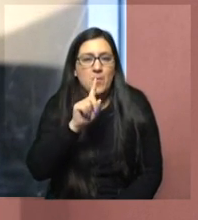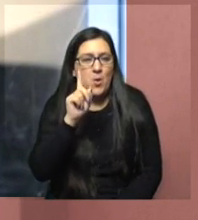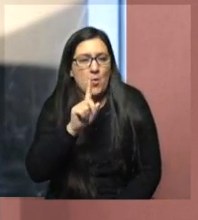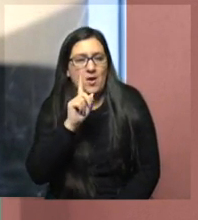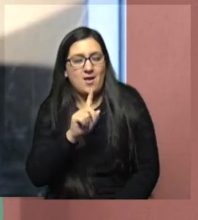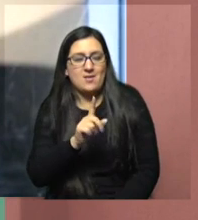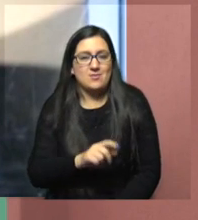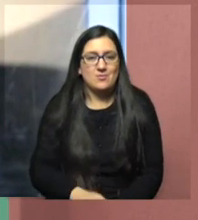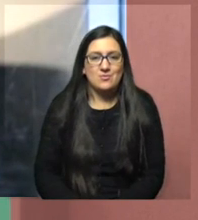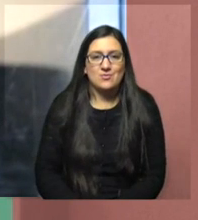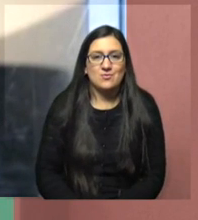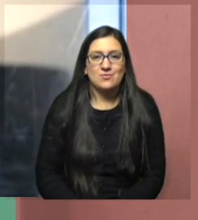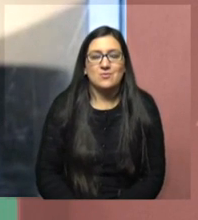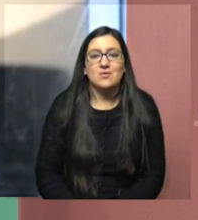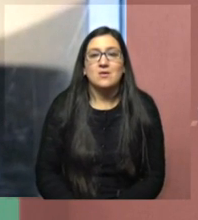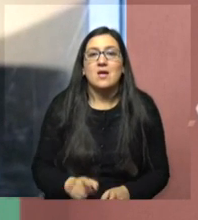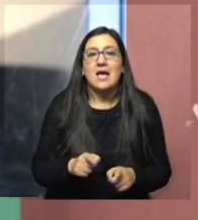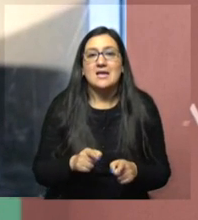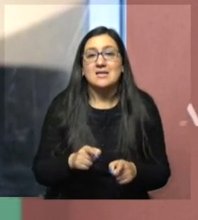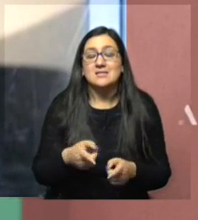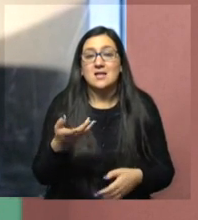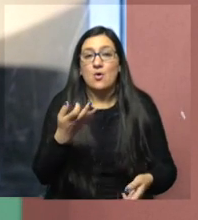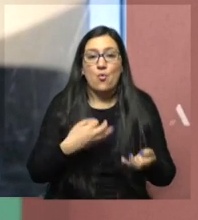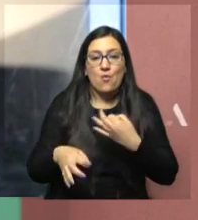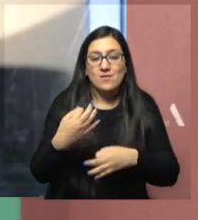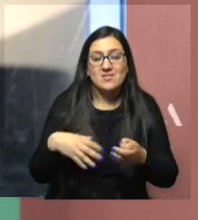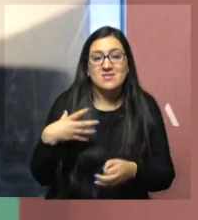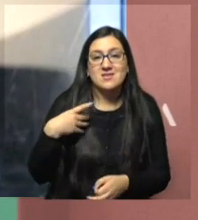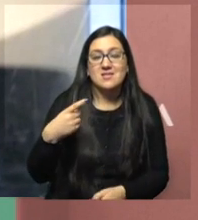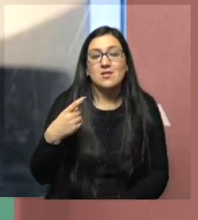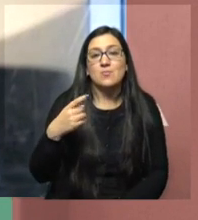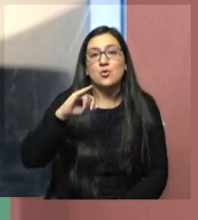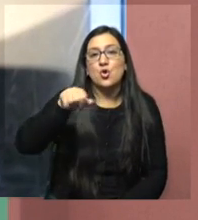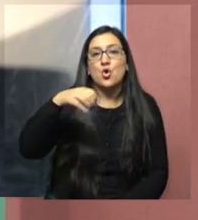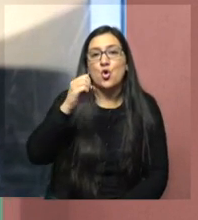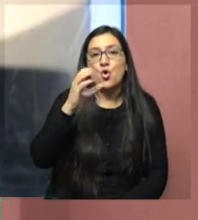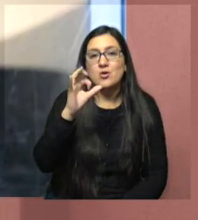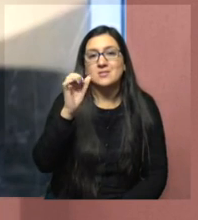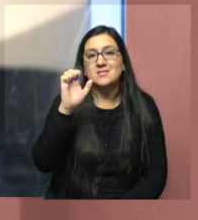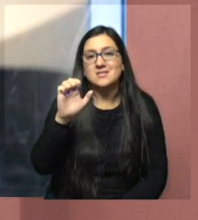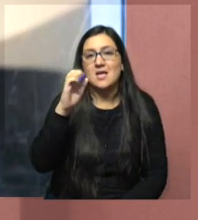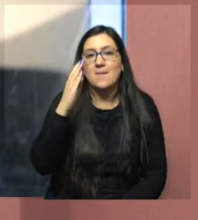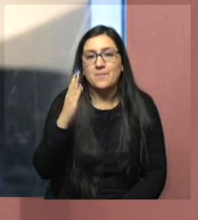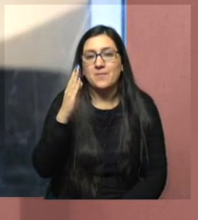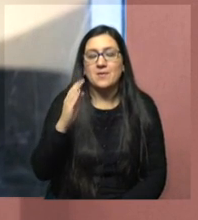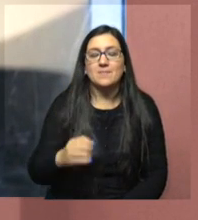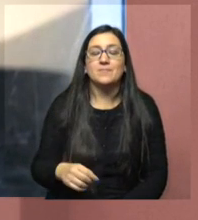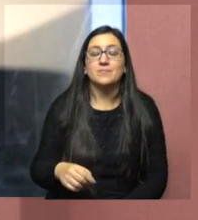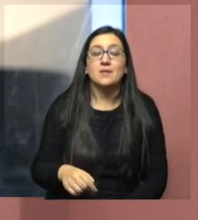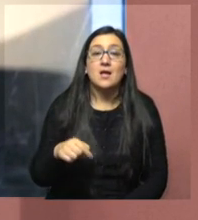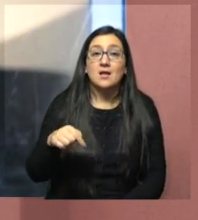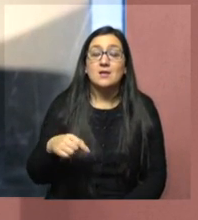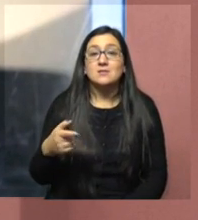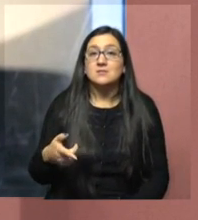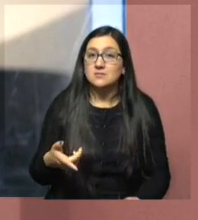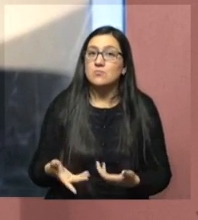y en definitiva por allí, como decíamos, transcurre esta obra dirigida por el catalán Josep Maria Miró. En nuestro país se estrenaron con